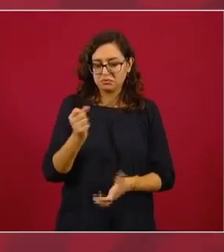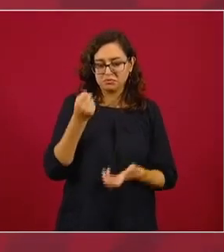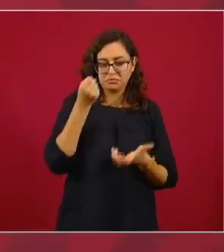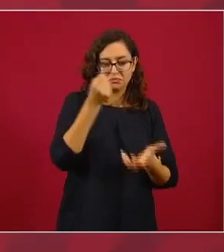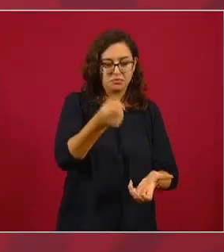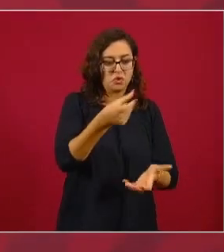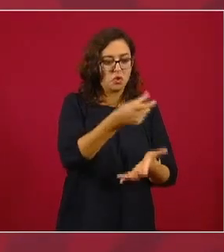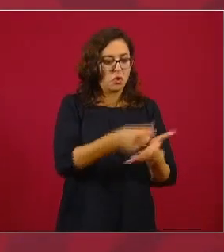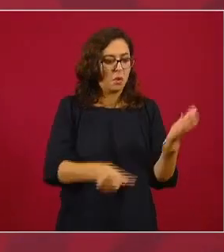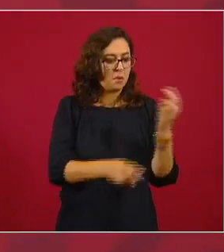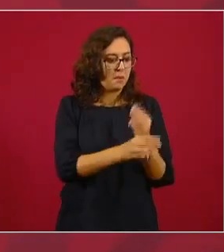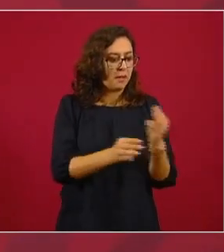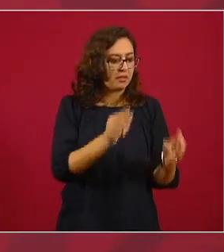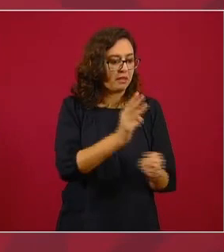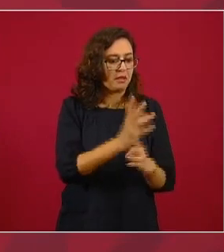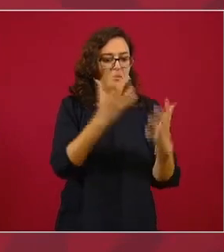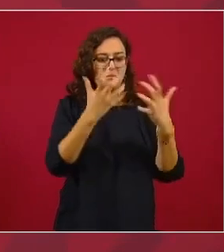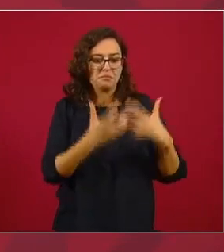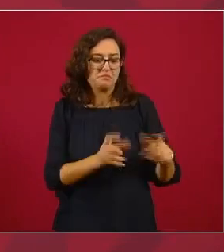compra de equipo, y